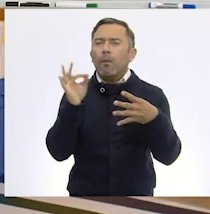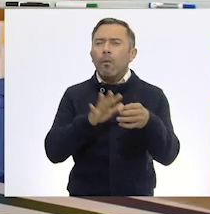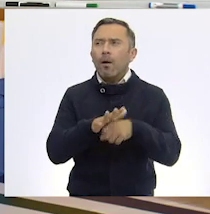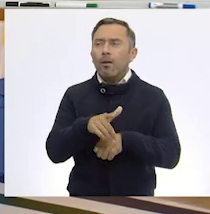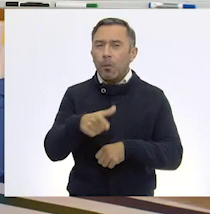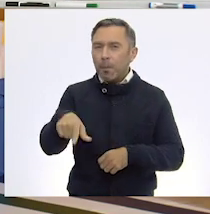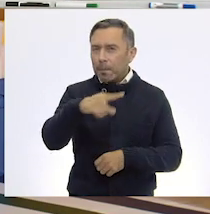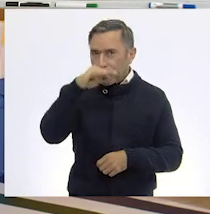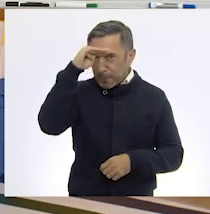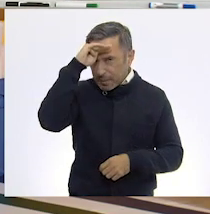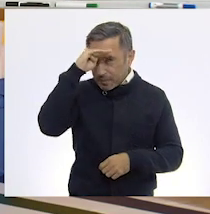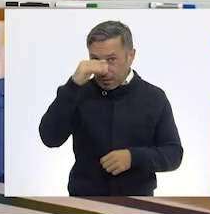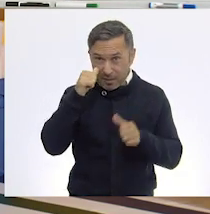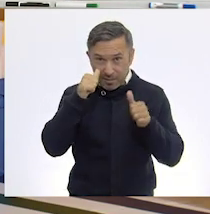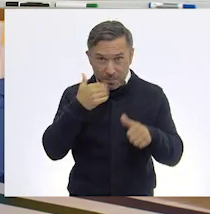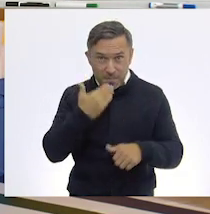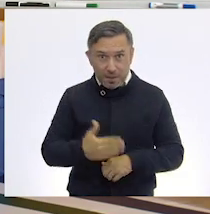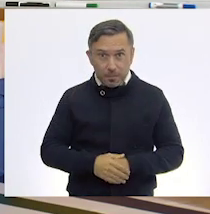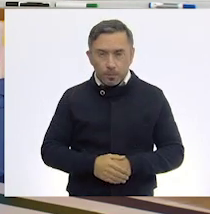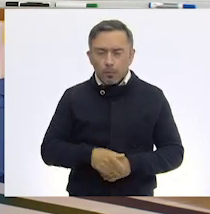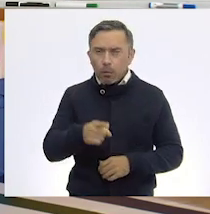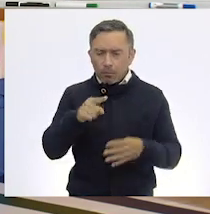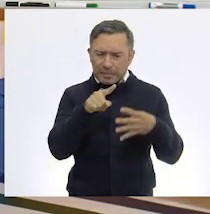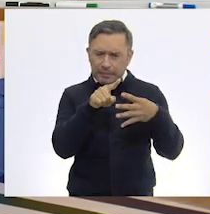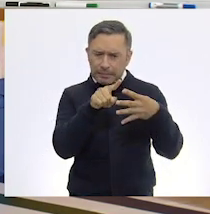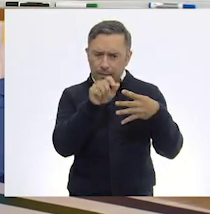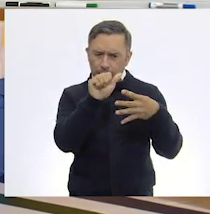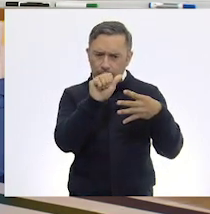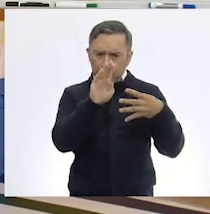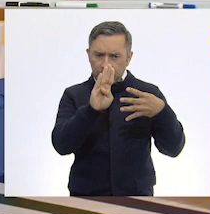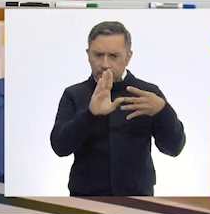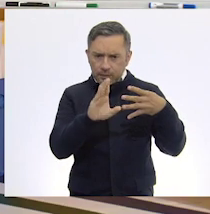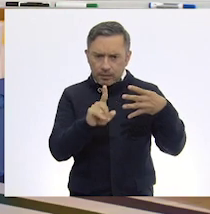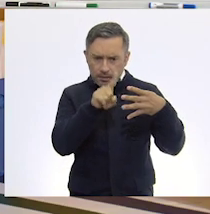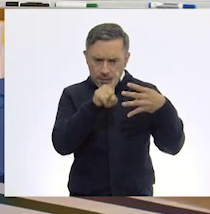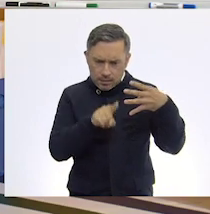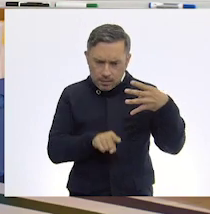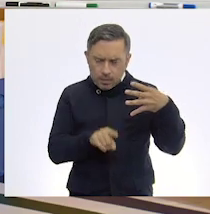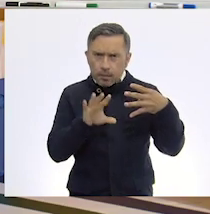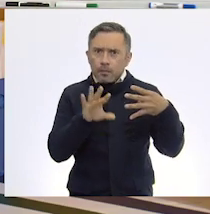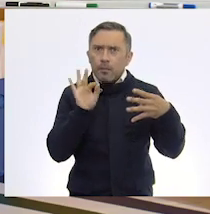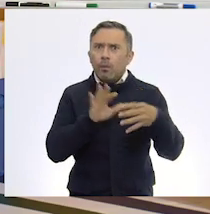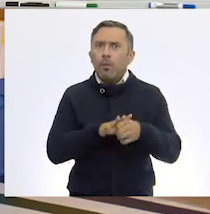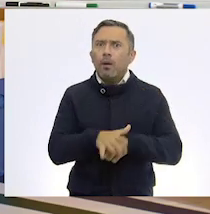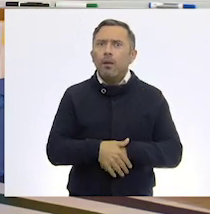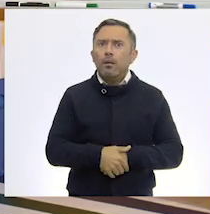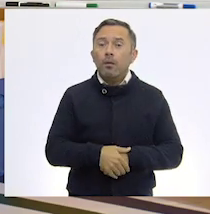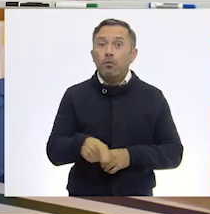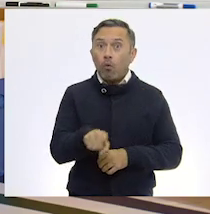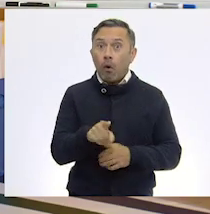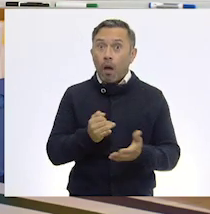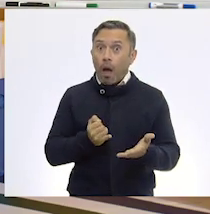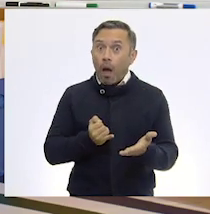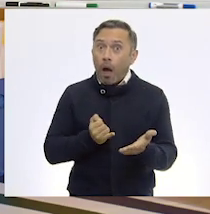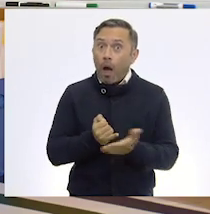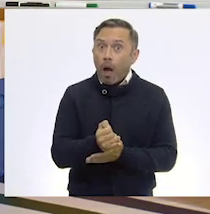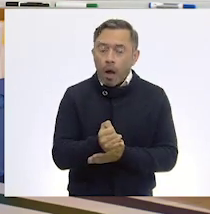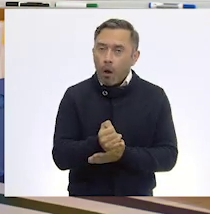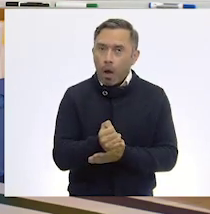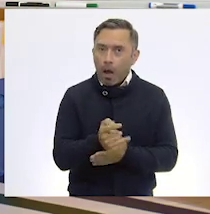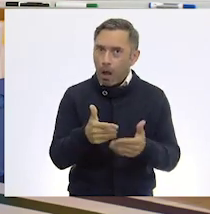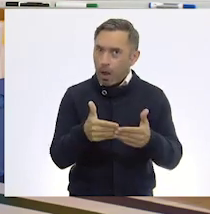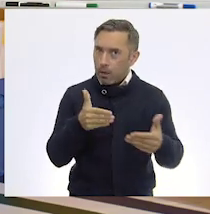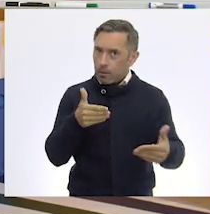podríamos decidir? Tenemos que pensar antes de actuar, tratando de tomar